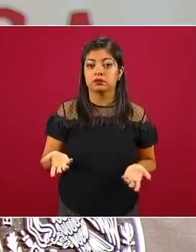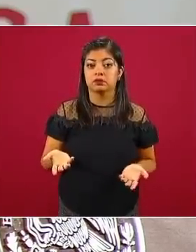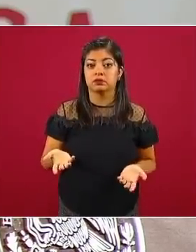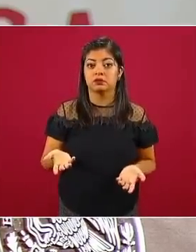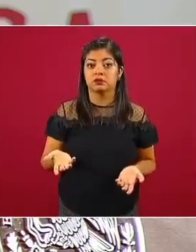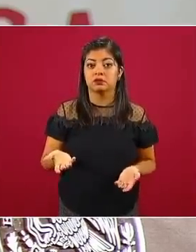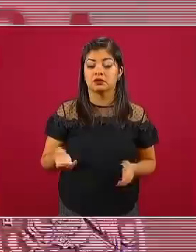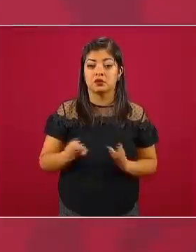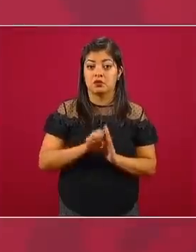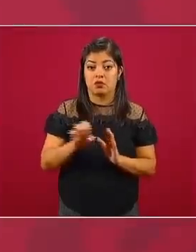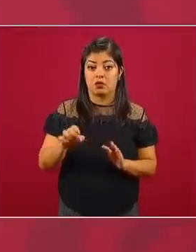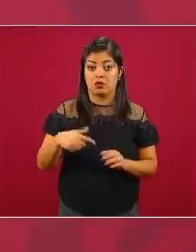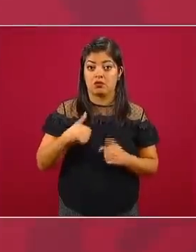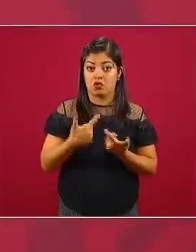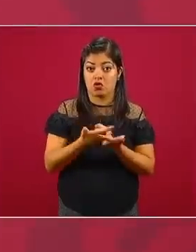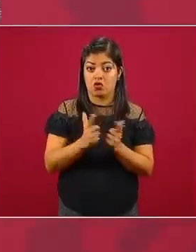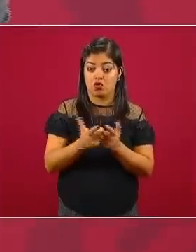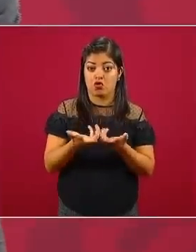ser de izquierda.